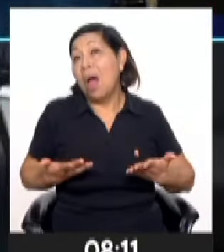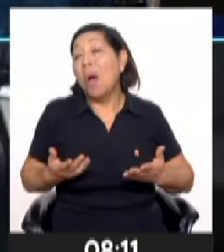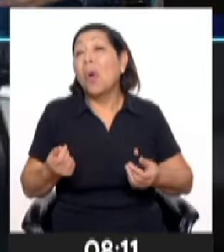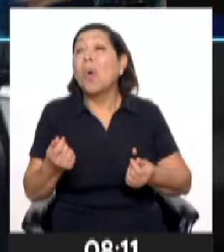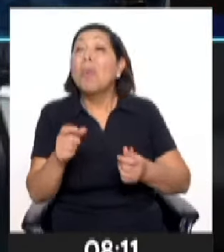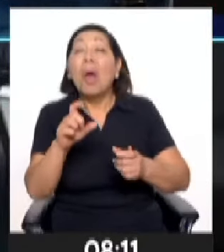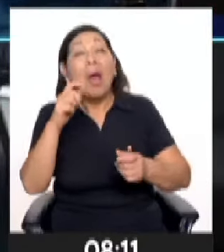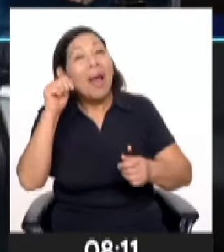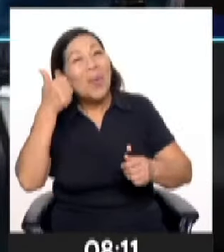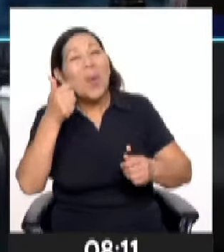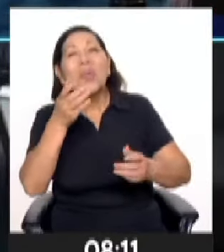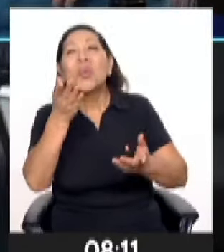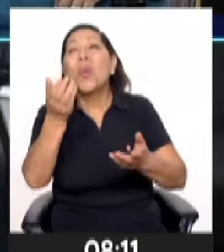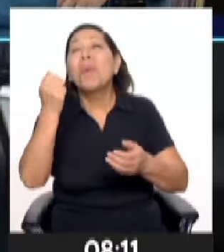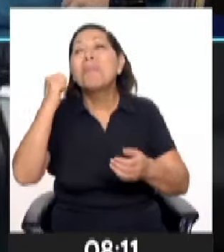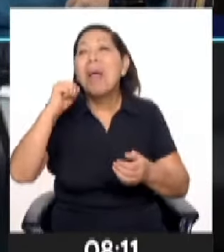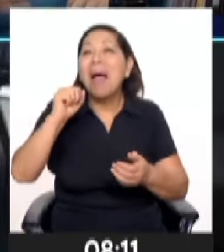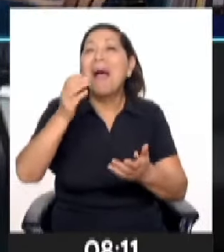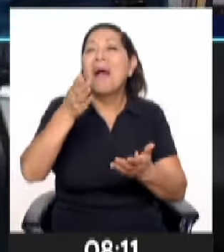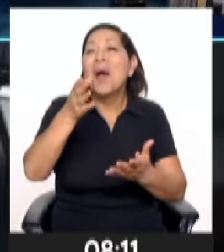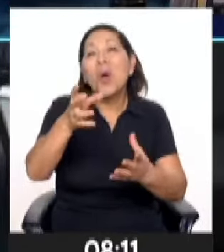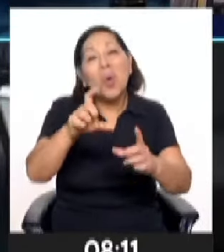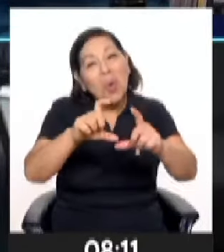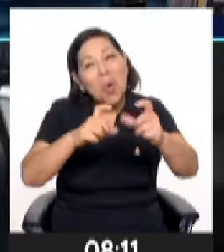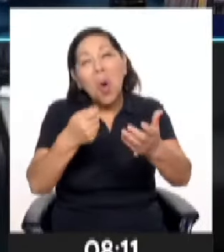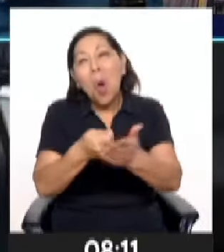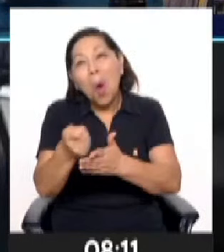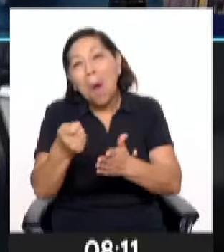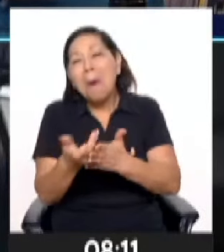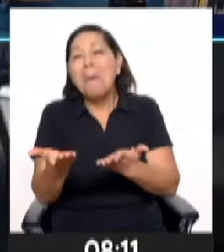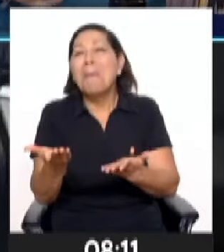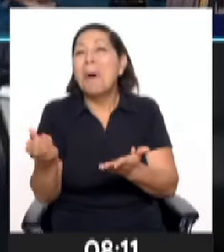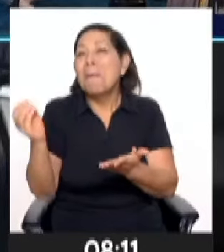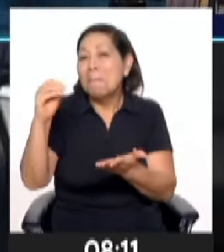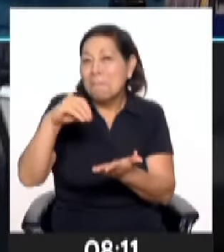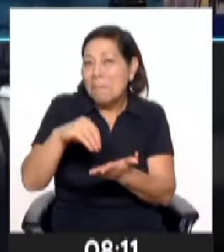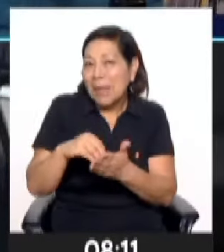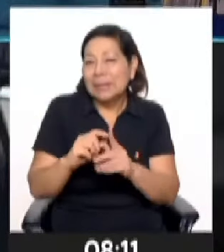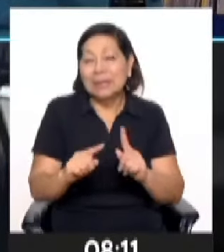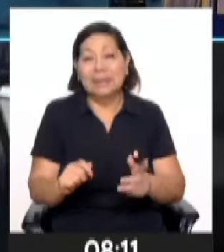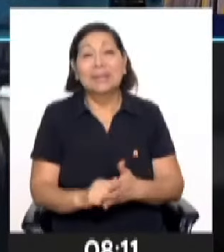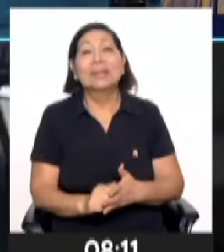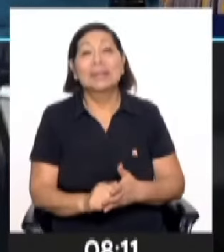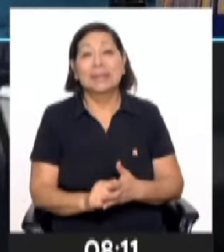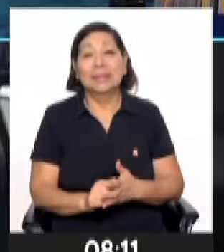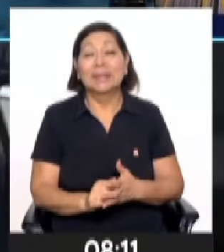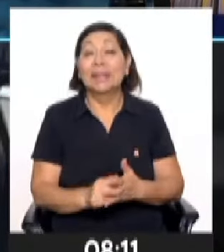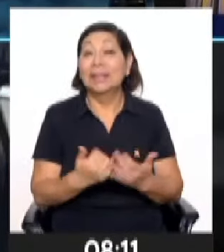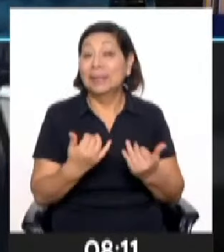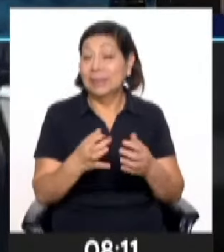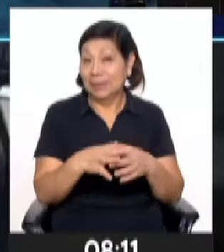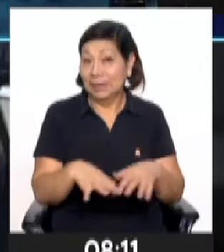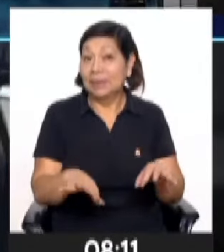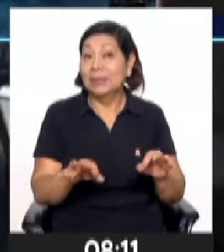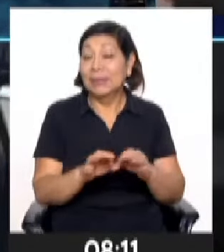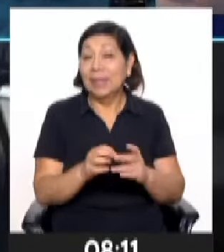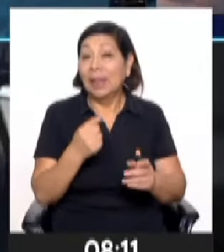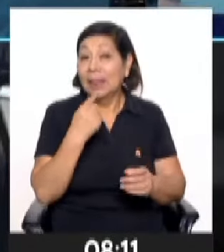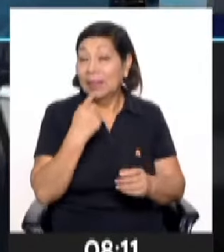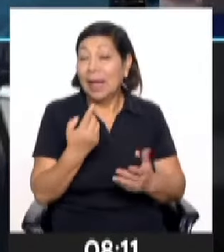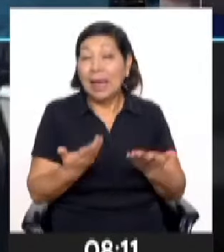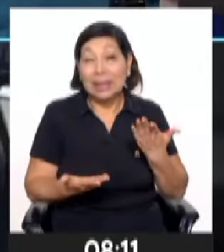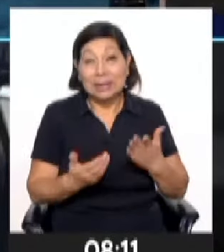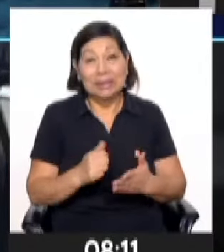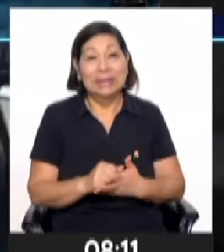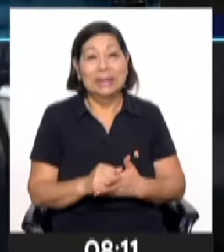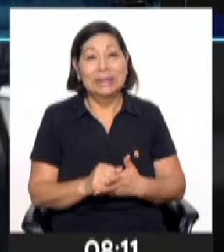souvenir, algún recuerdito, alguna fiesta que se va a hacer, algún tour adicional, ¿no? E incluso, y acá es importante mencionarlo, a